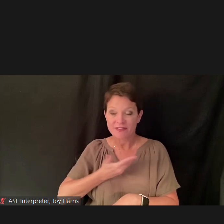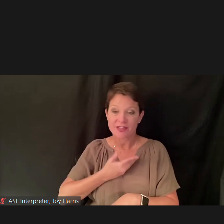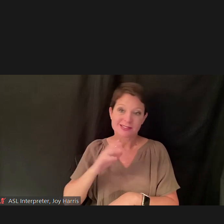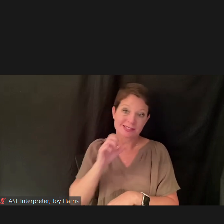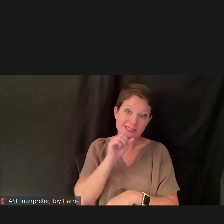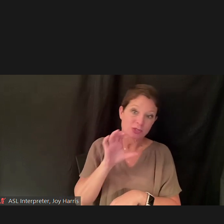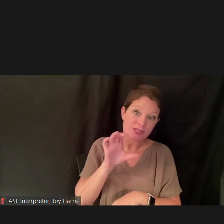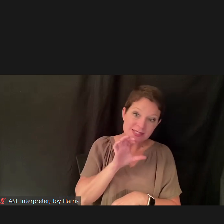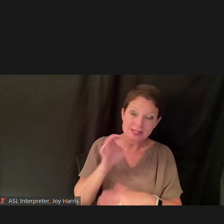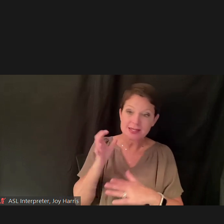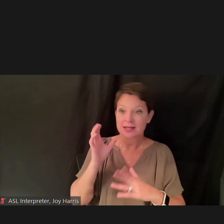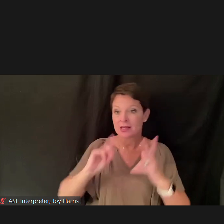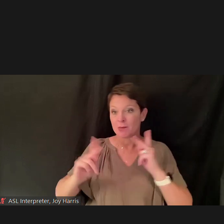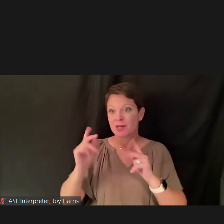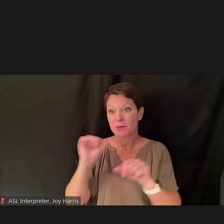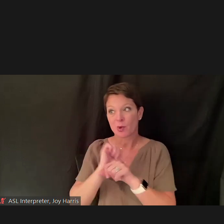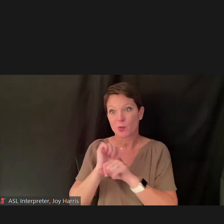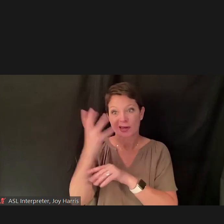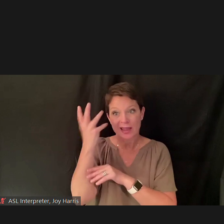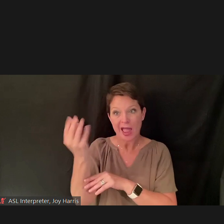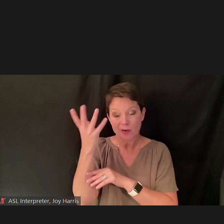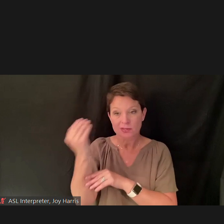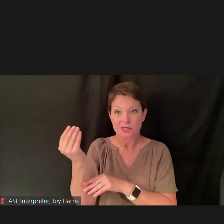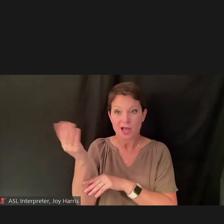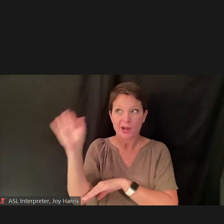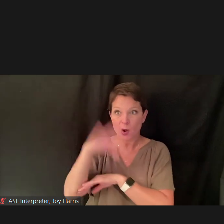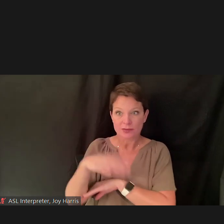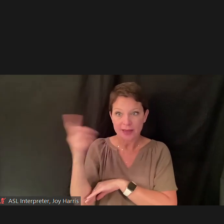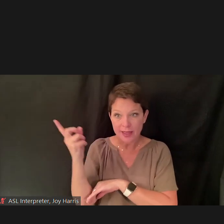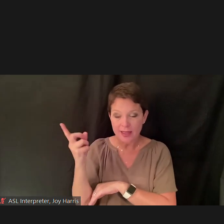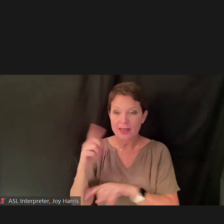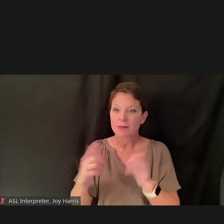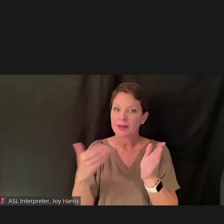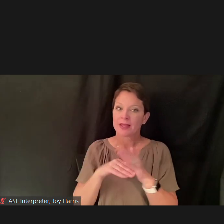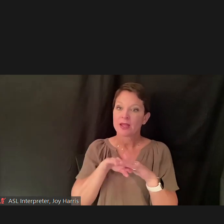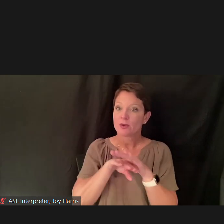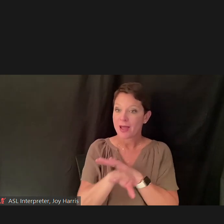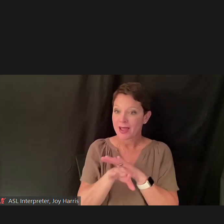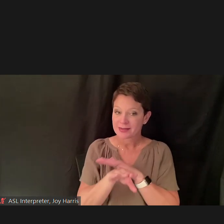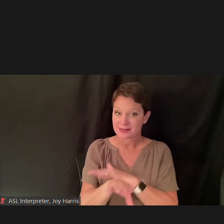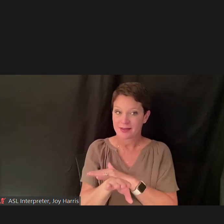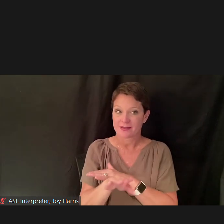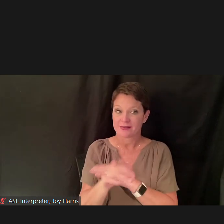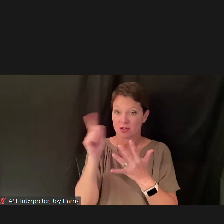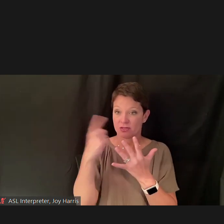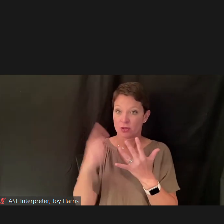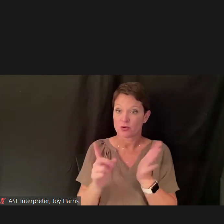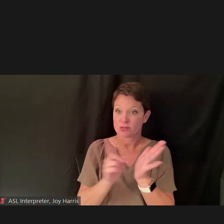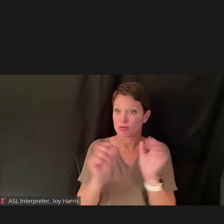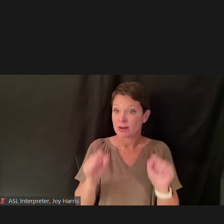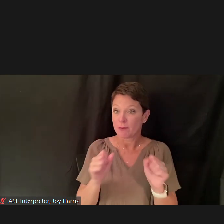comunidades, niños, adultos mayores, personas que trabajan al aire libre,